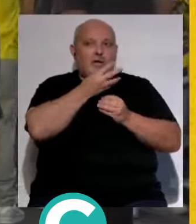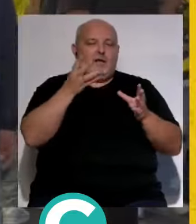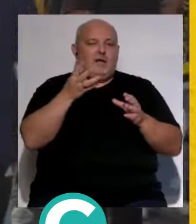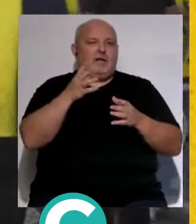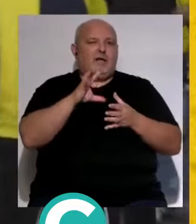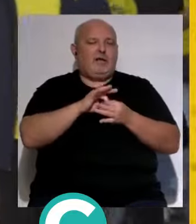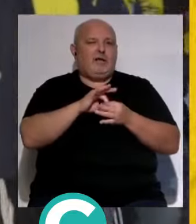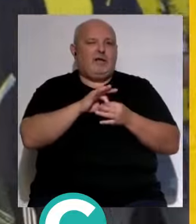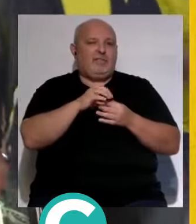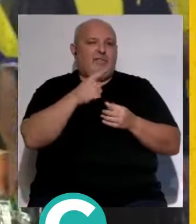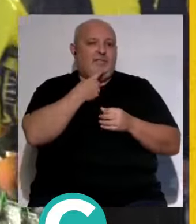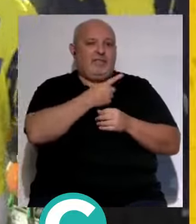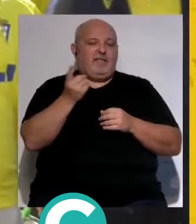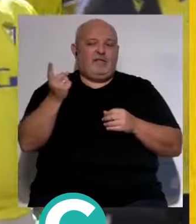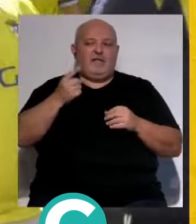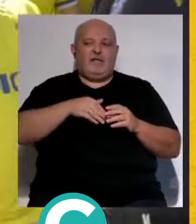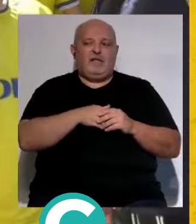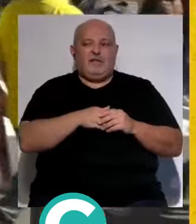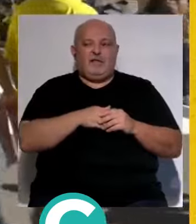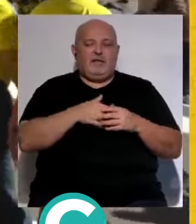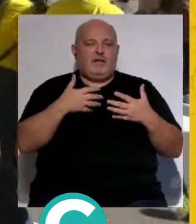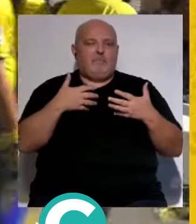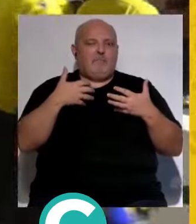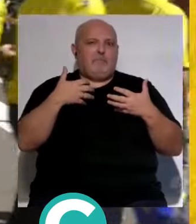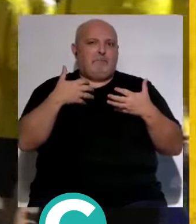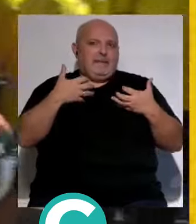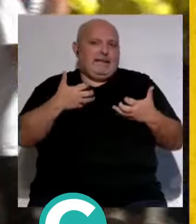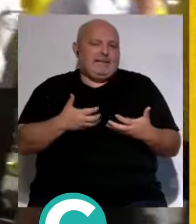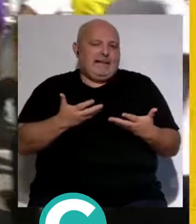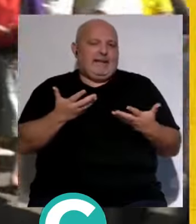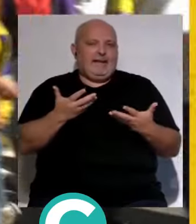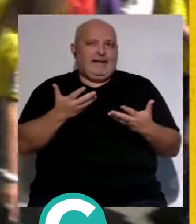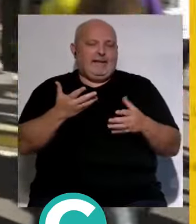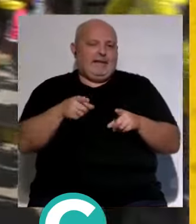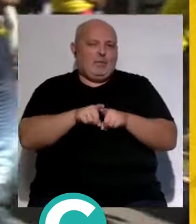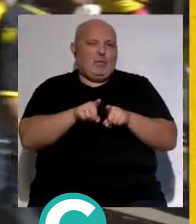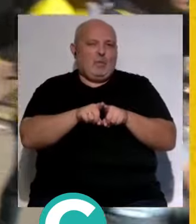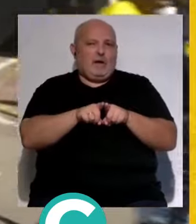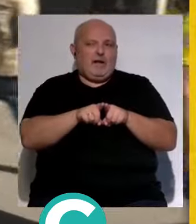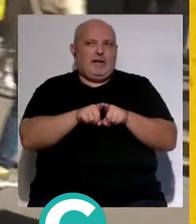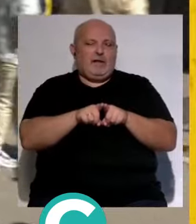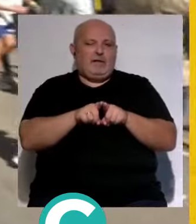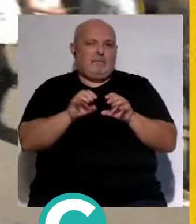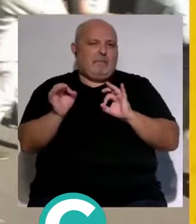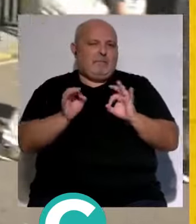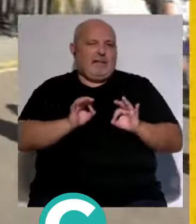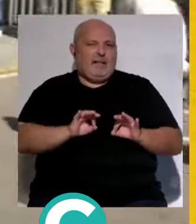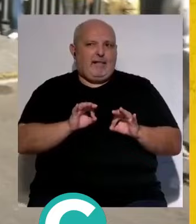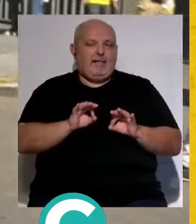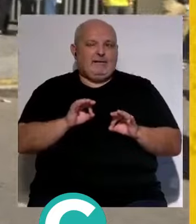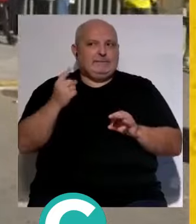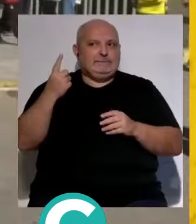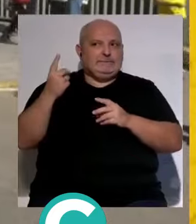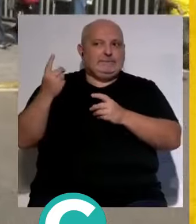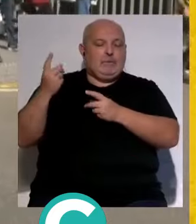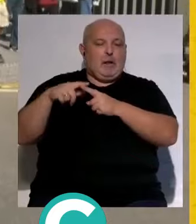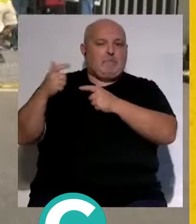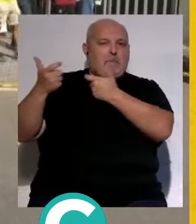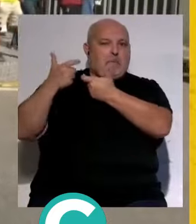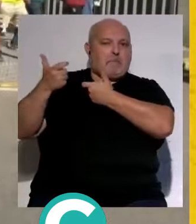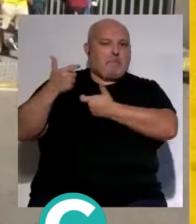cuenta oficial, con mensajes ya prácticamente ya diseñados y que se iban lanzando como si